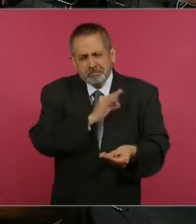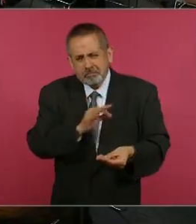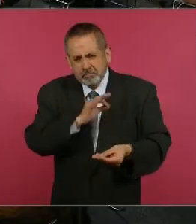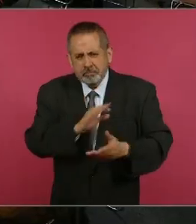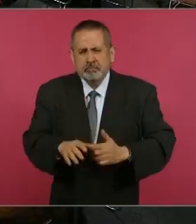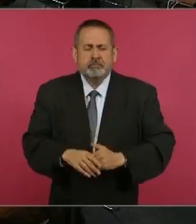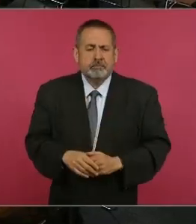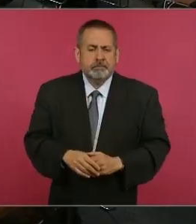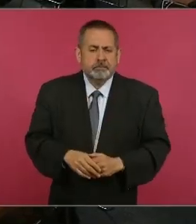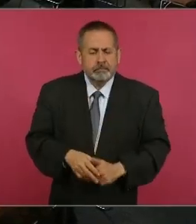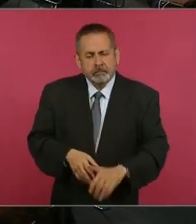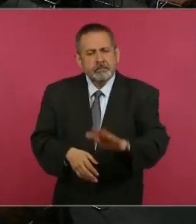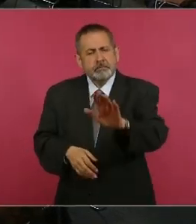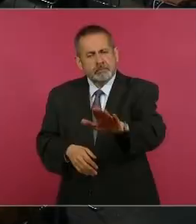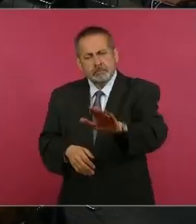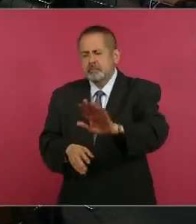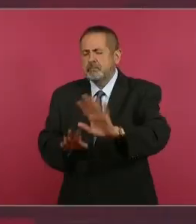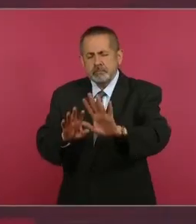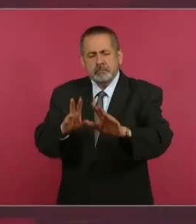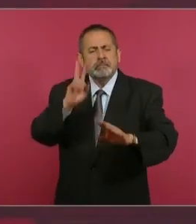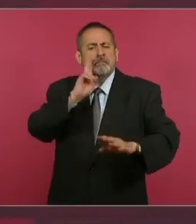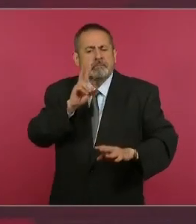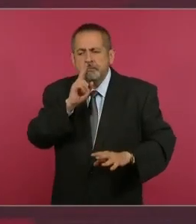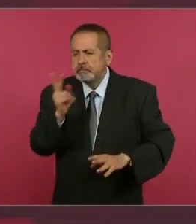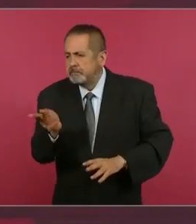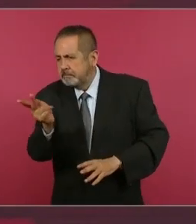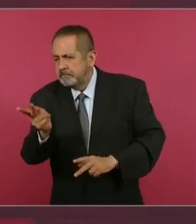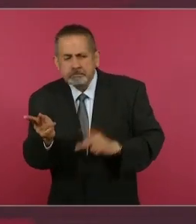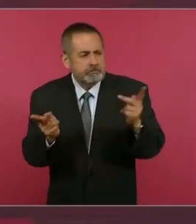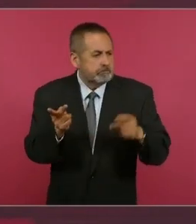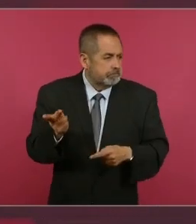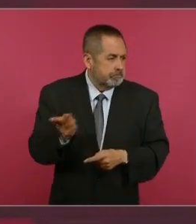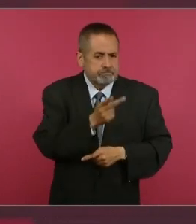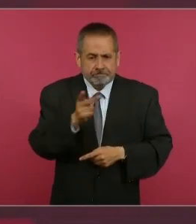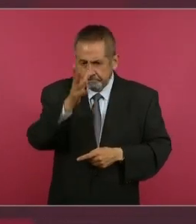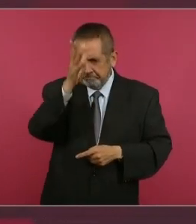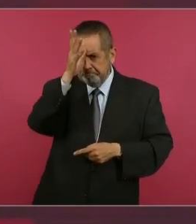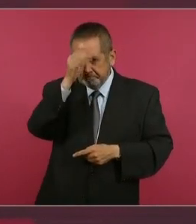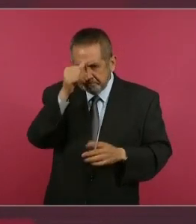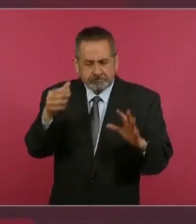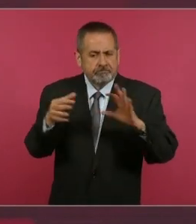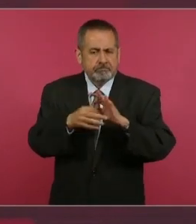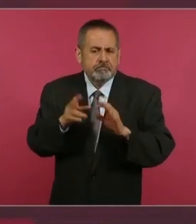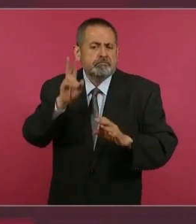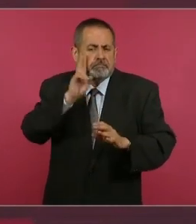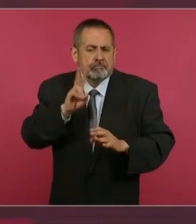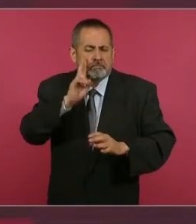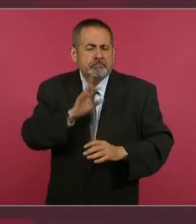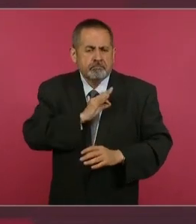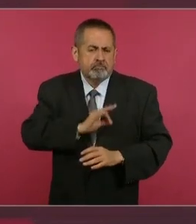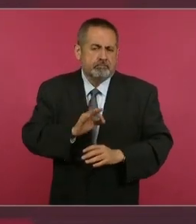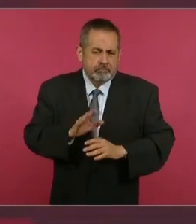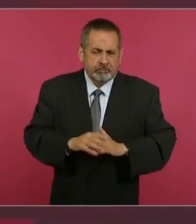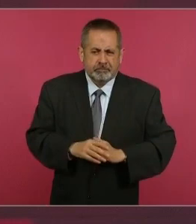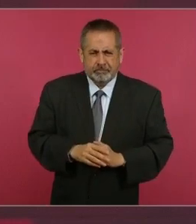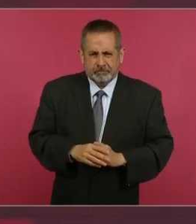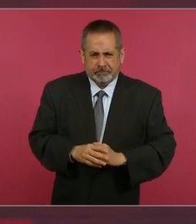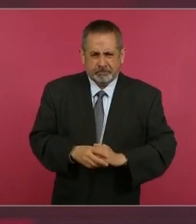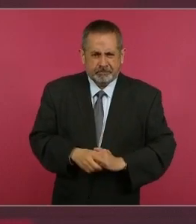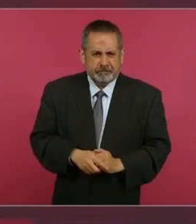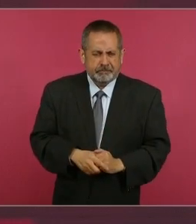puede llegar a un acuerdo. Es posible. A un acuerdo, a un acuerdo. Y Y hay que